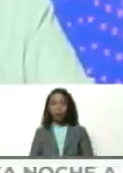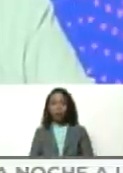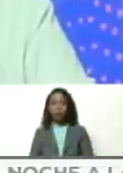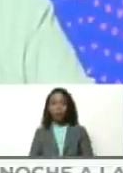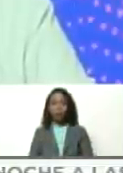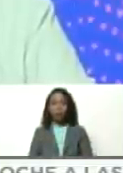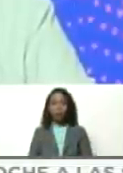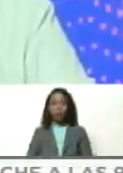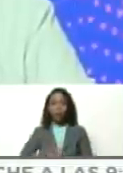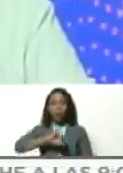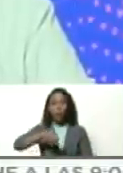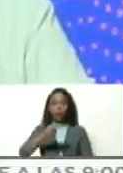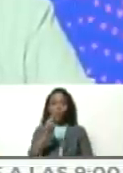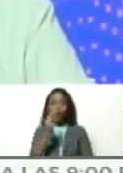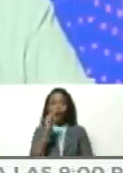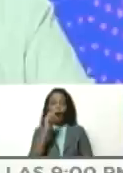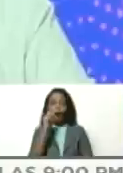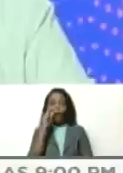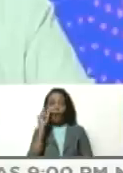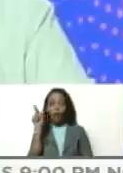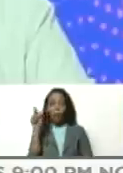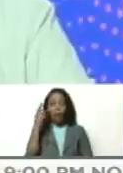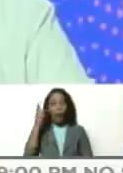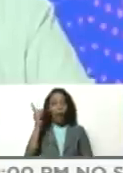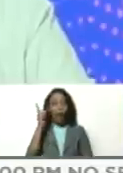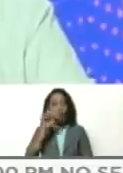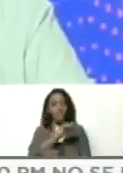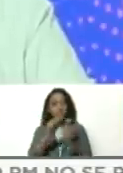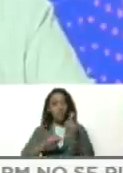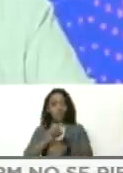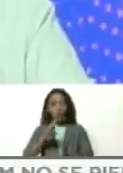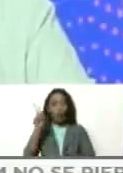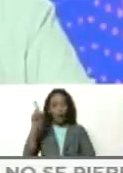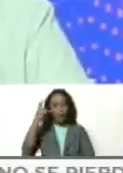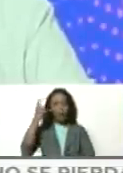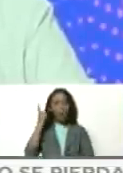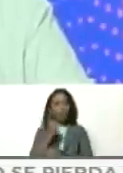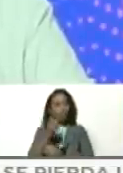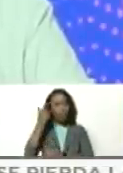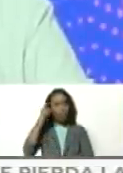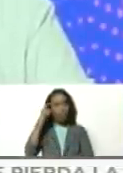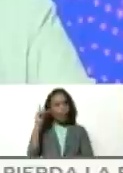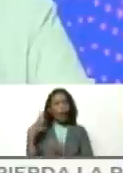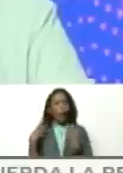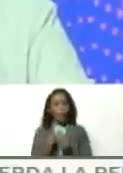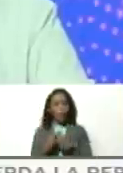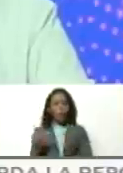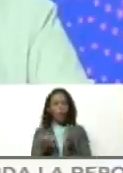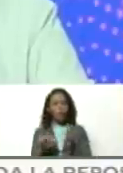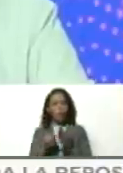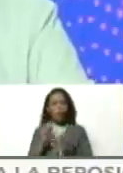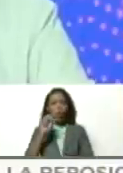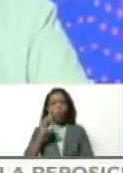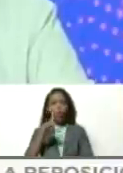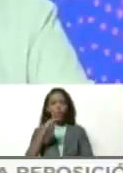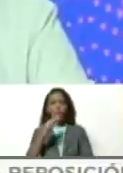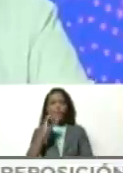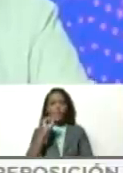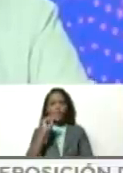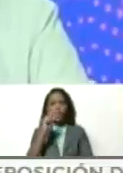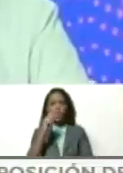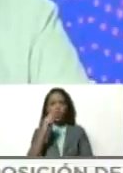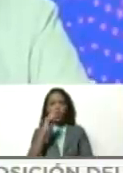Juan Arias, si me escucha, debe recordar, Juan Arias, viceministro, compañero de liceo. Luisito, donde esté Luisito